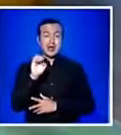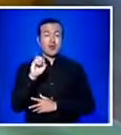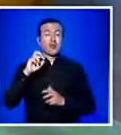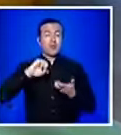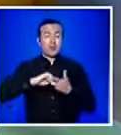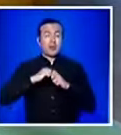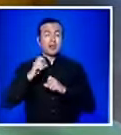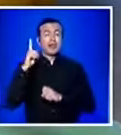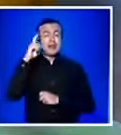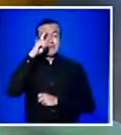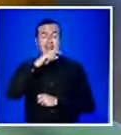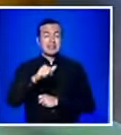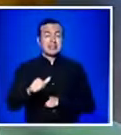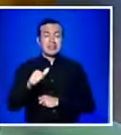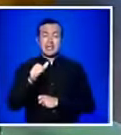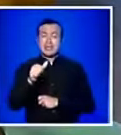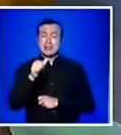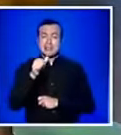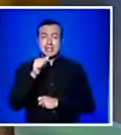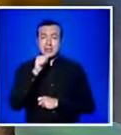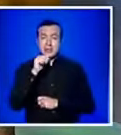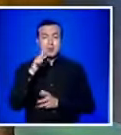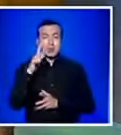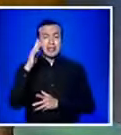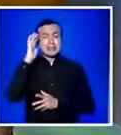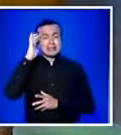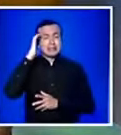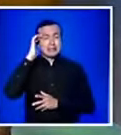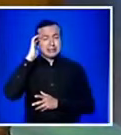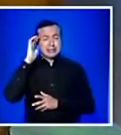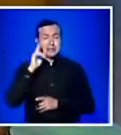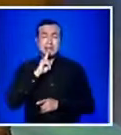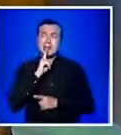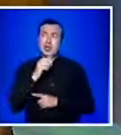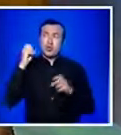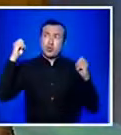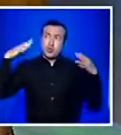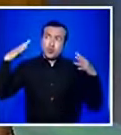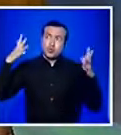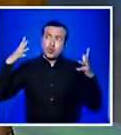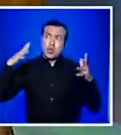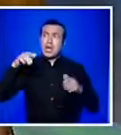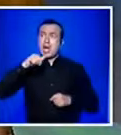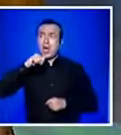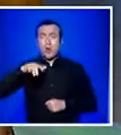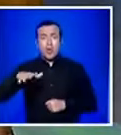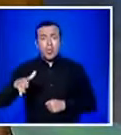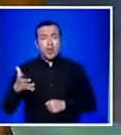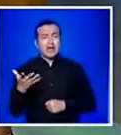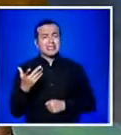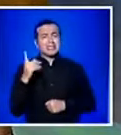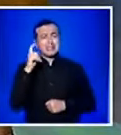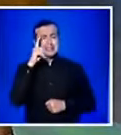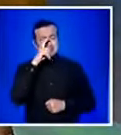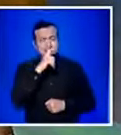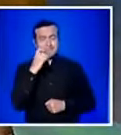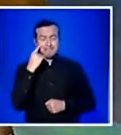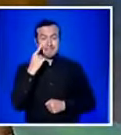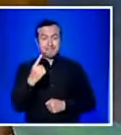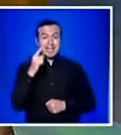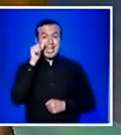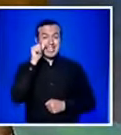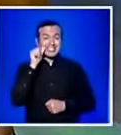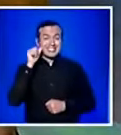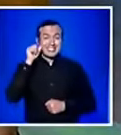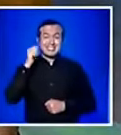de líquido vital. Y están muy molestos y no es para menos, imagínate, sin luz y ahora sin agua. Andreita Marín está junto a ellos precisamente